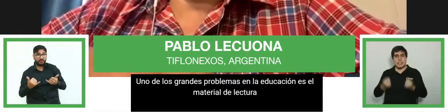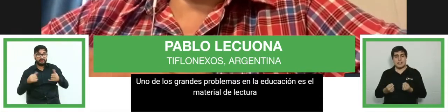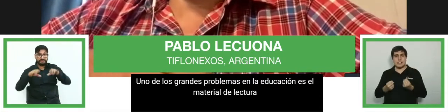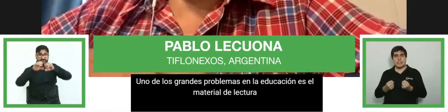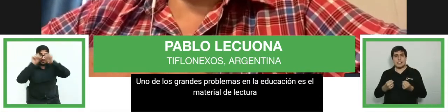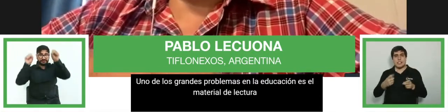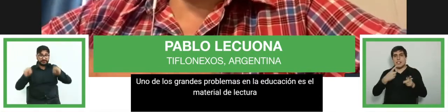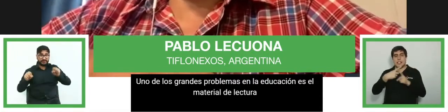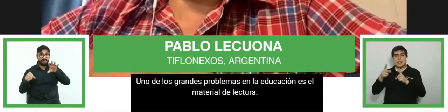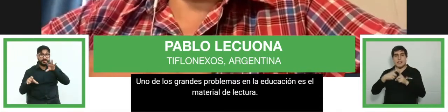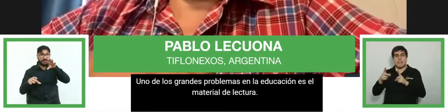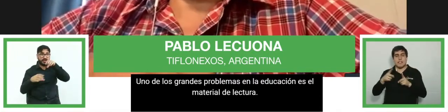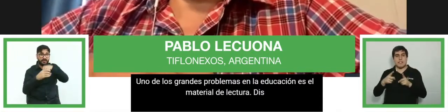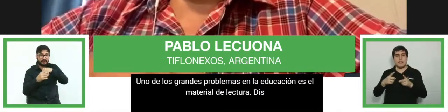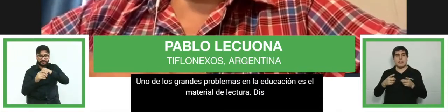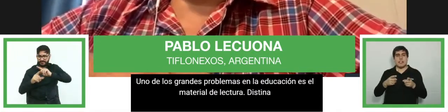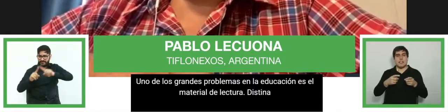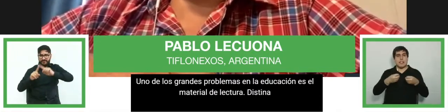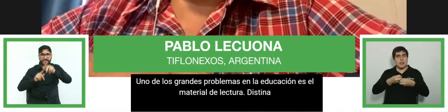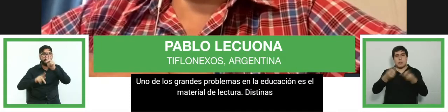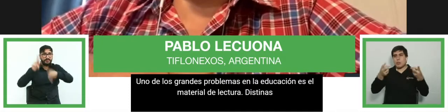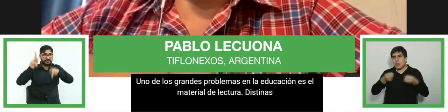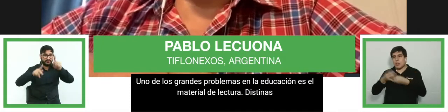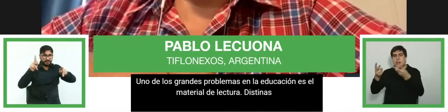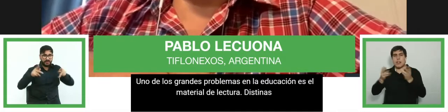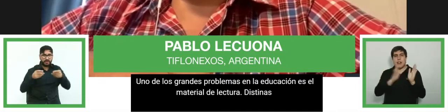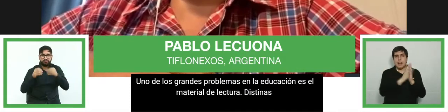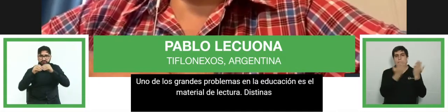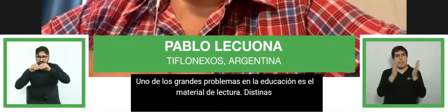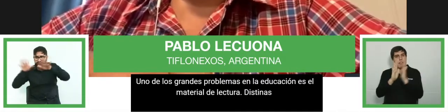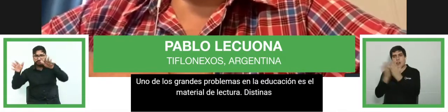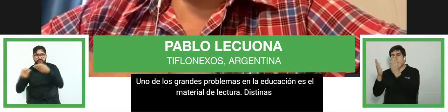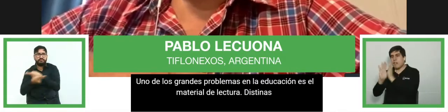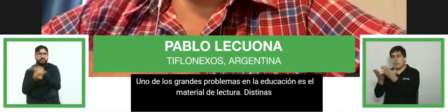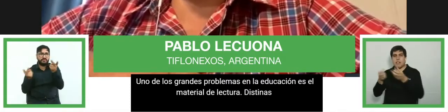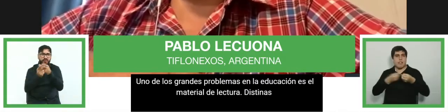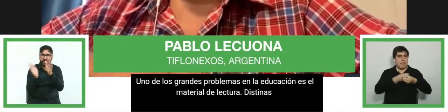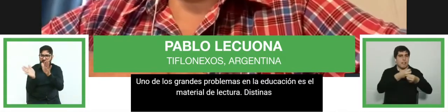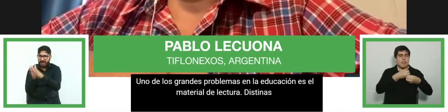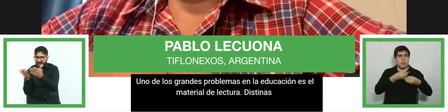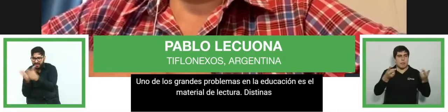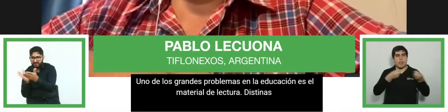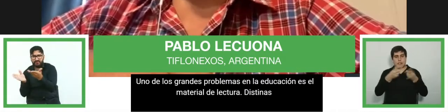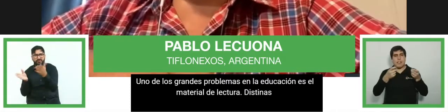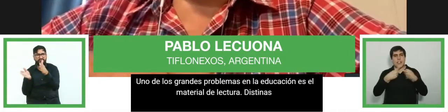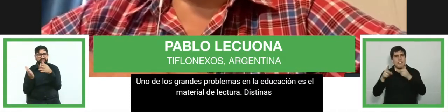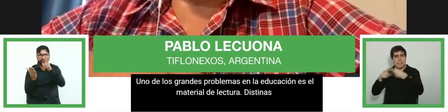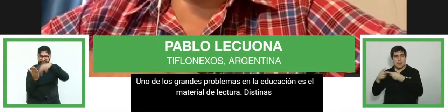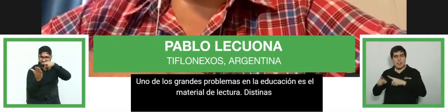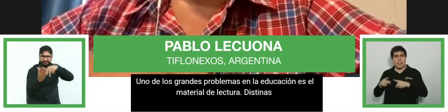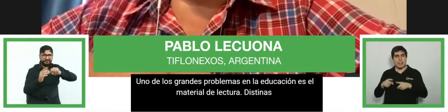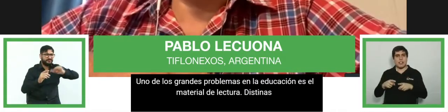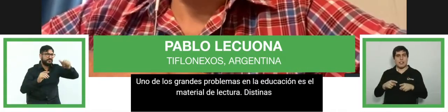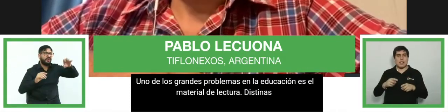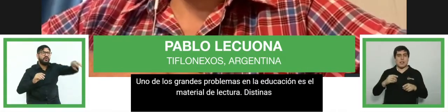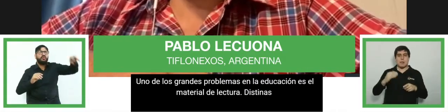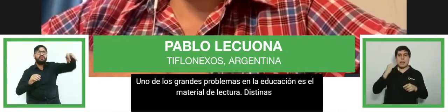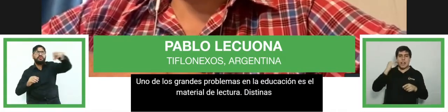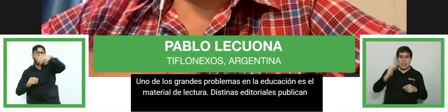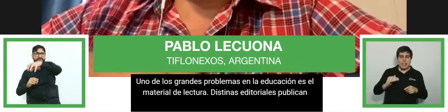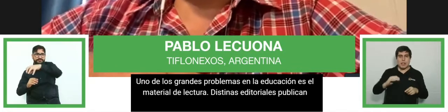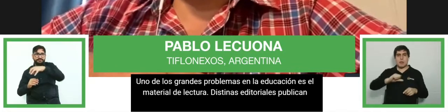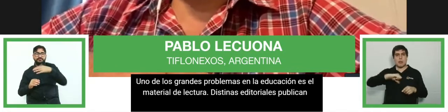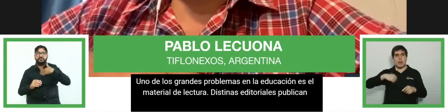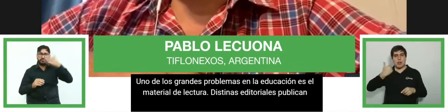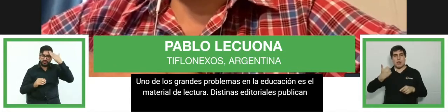distintas editoriales publican distintos libros para distintas materias y grados de la educación, y